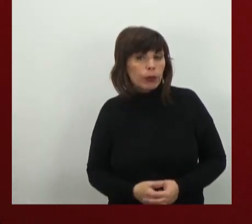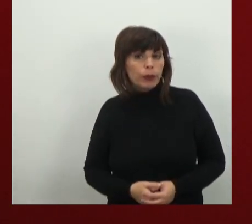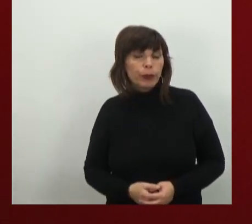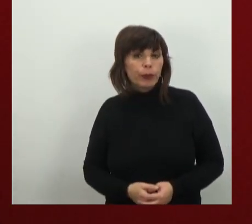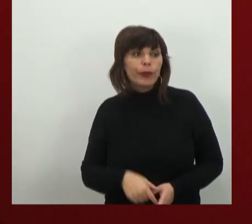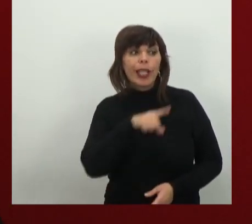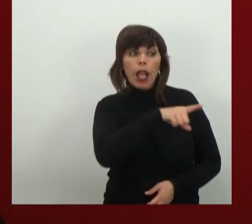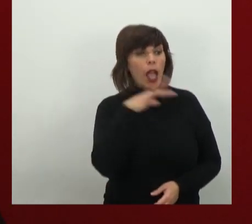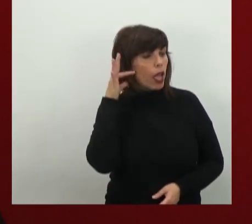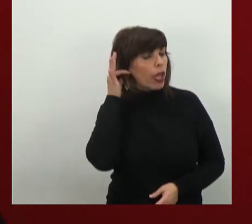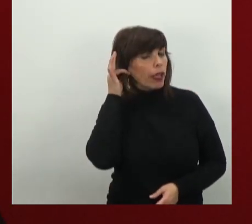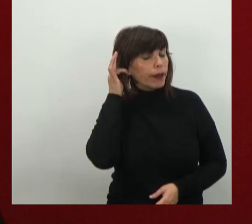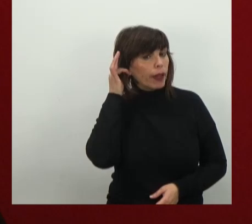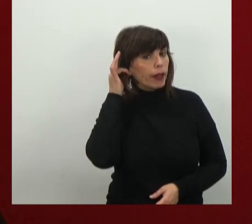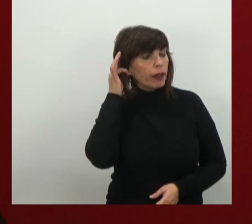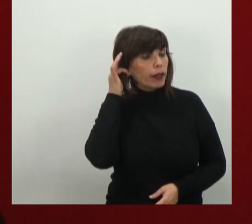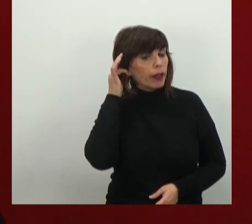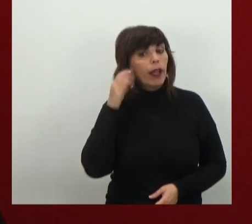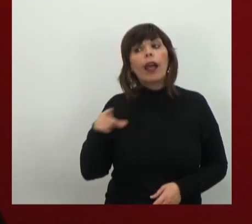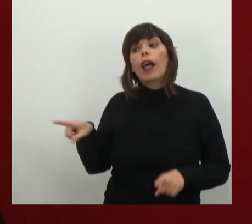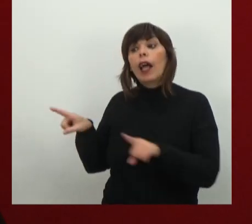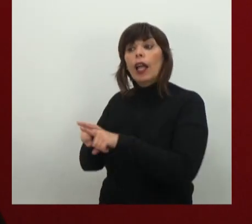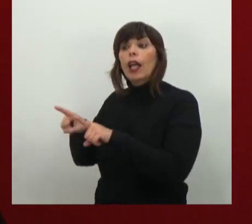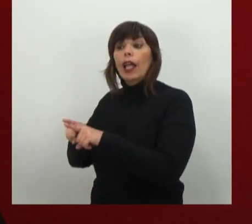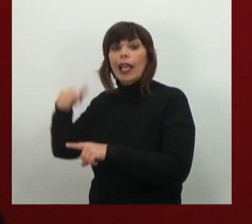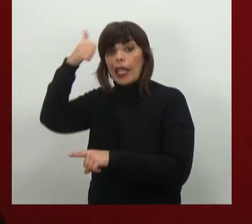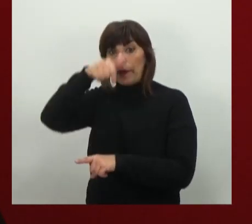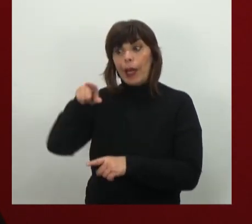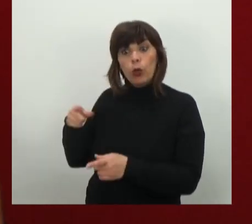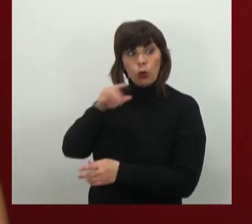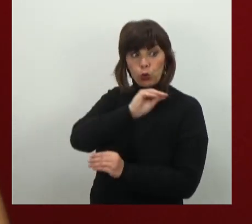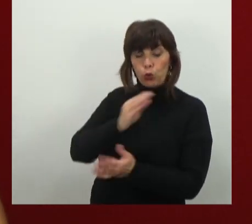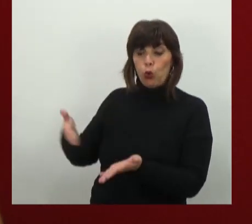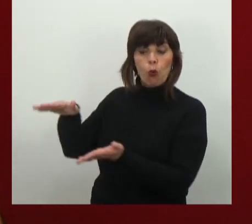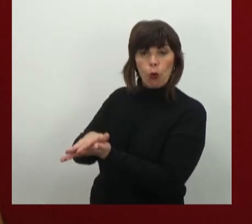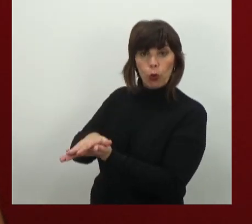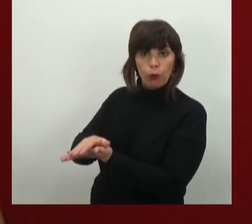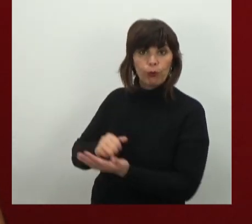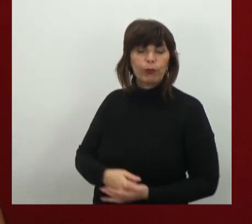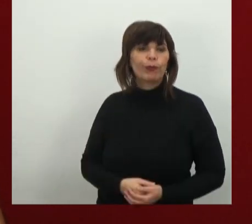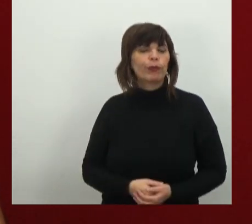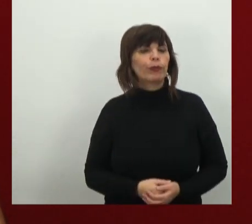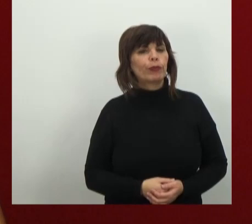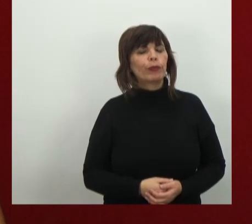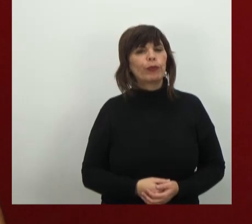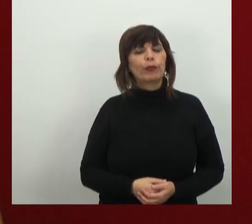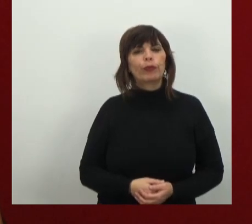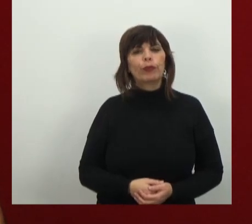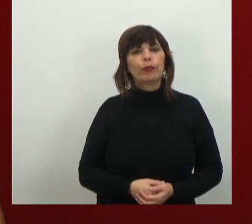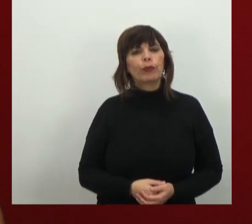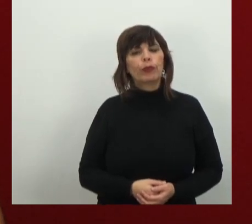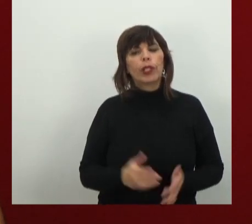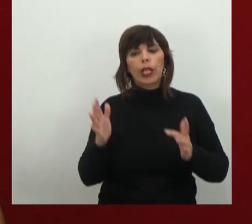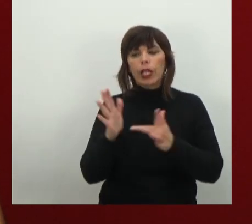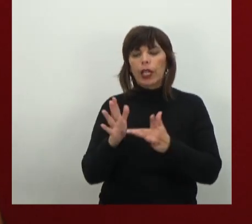¿Sabes por qué? Porque su hermano murió. Y dice Juan capítulo 11. Vino pues